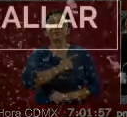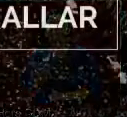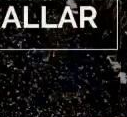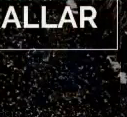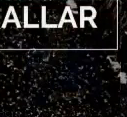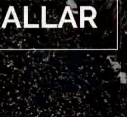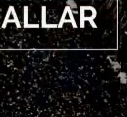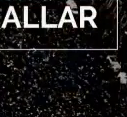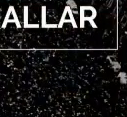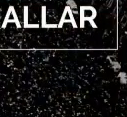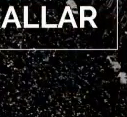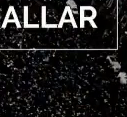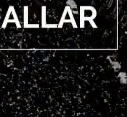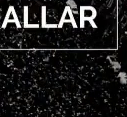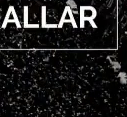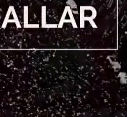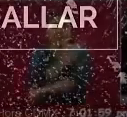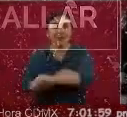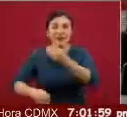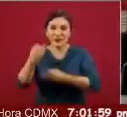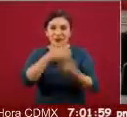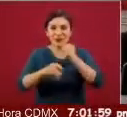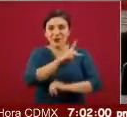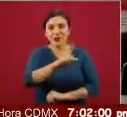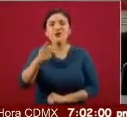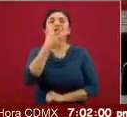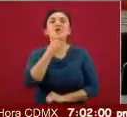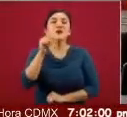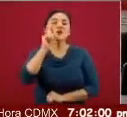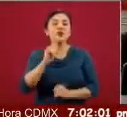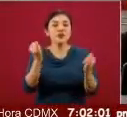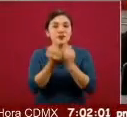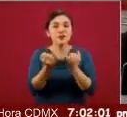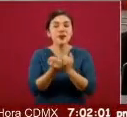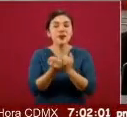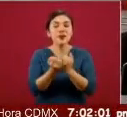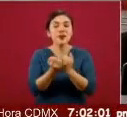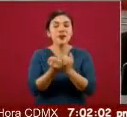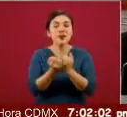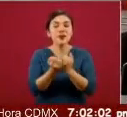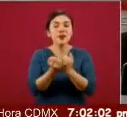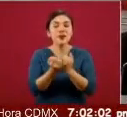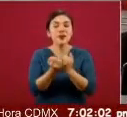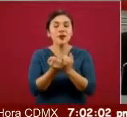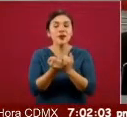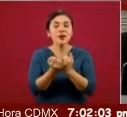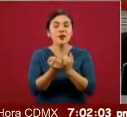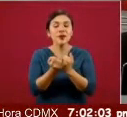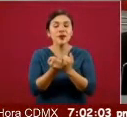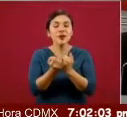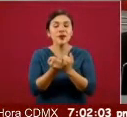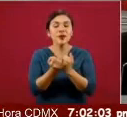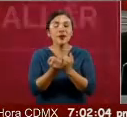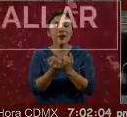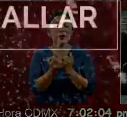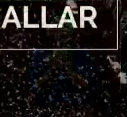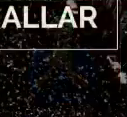secretario. Muy buenas tardes a todas y todos. Bienvenidos